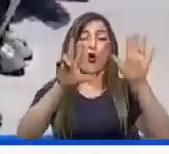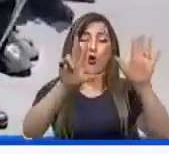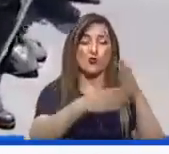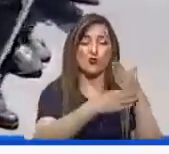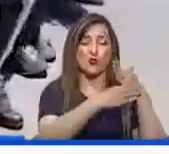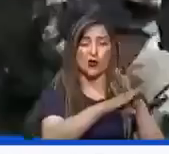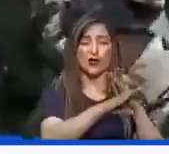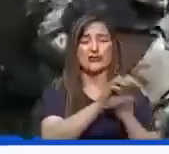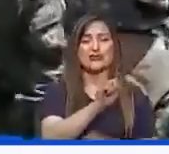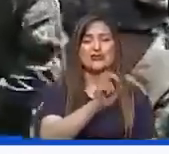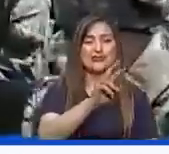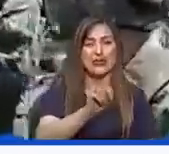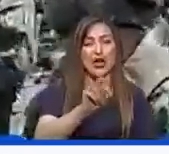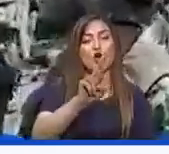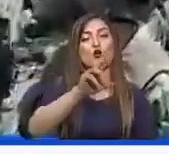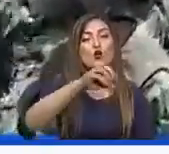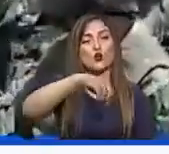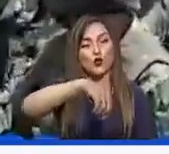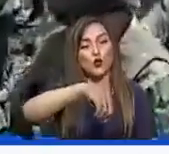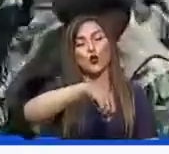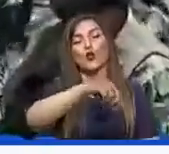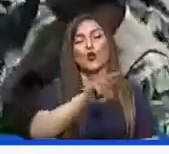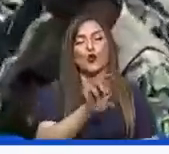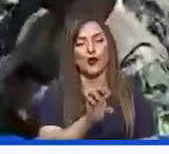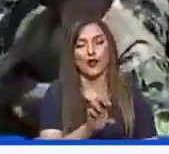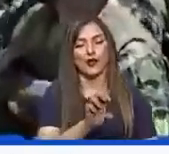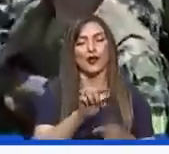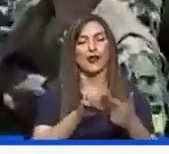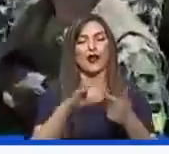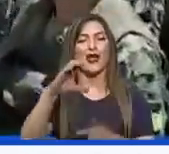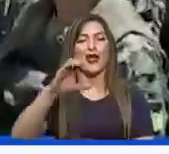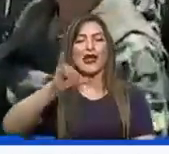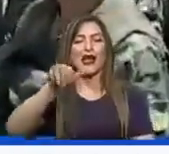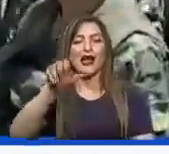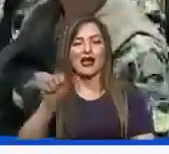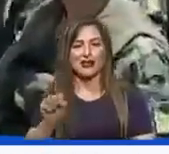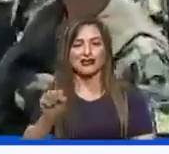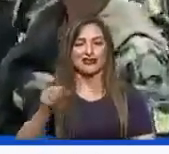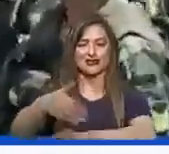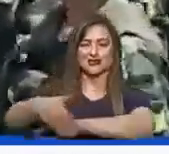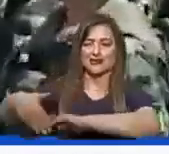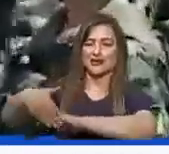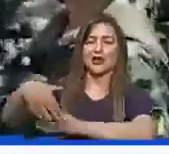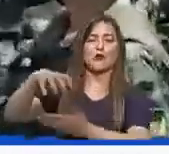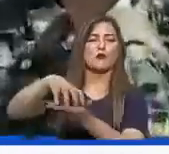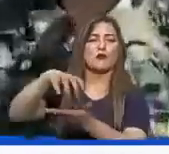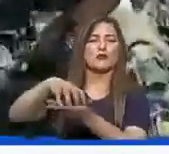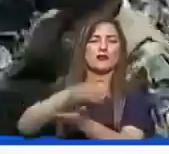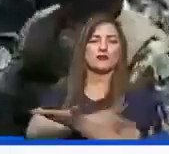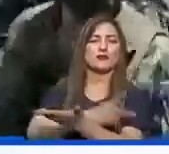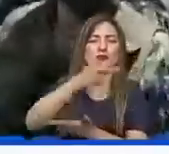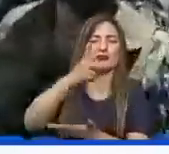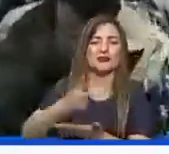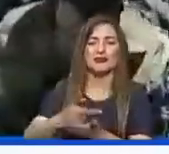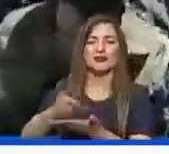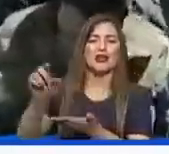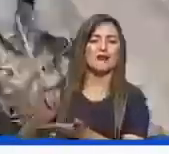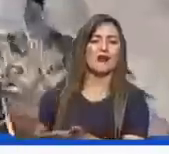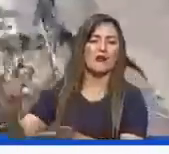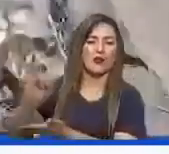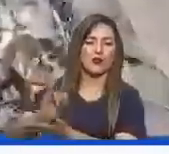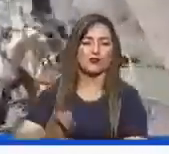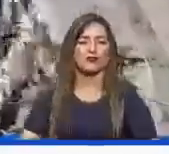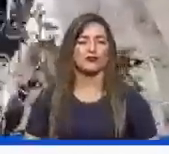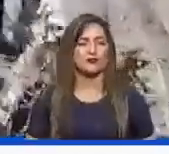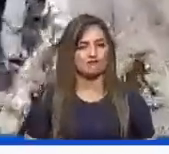hasta él el sector de cajas en el límite de la provincia de imbabura y de pichincha nosotros estaremos